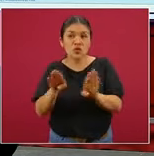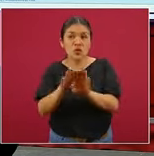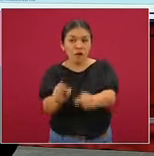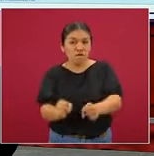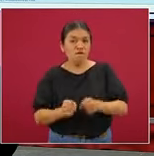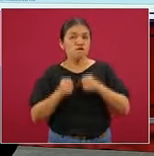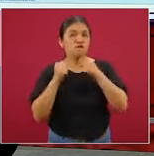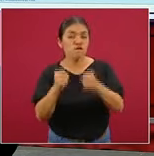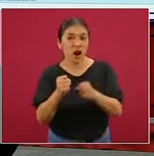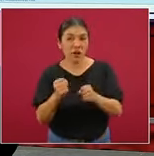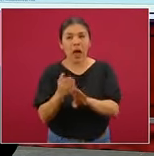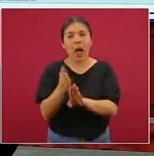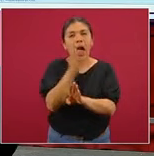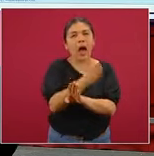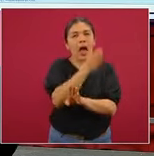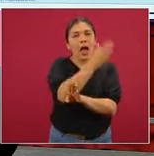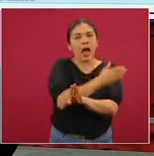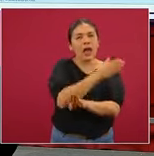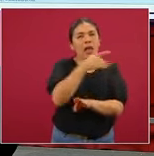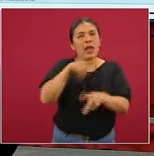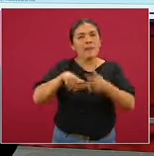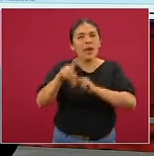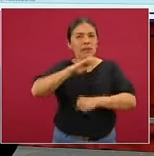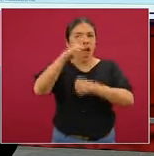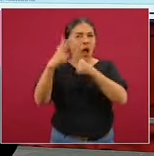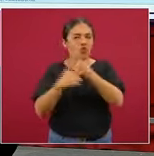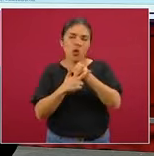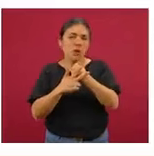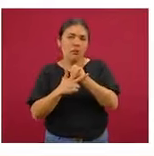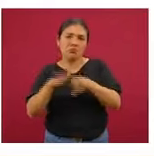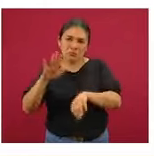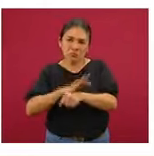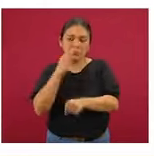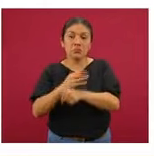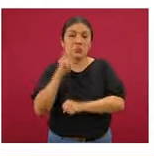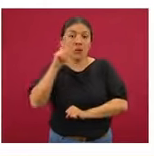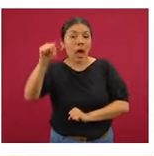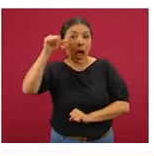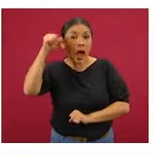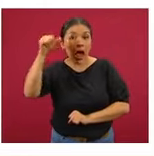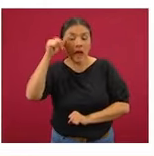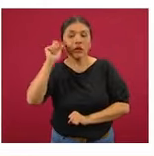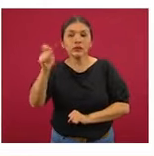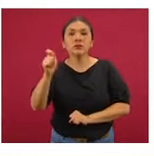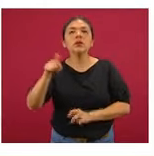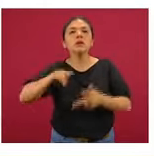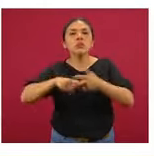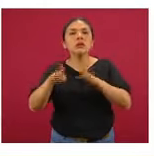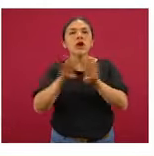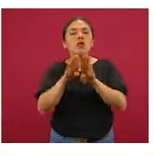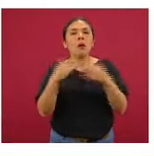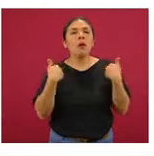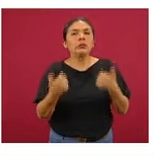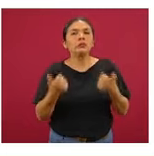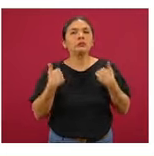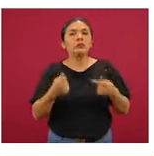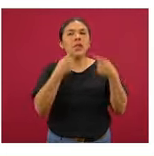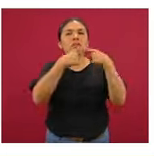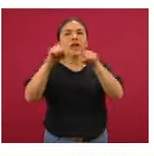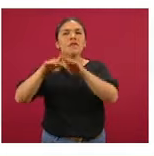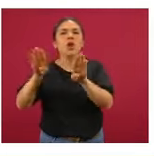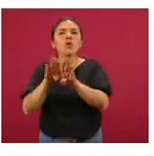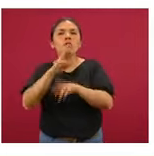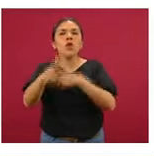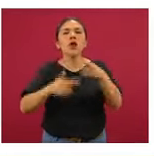intensidad con que se han presentado los rebrotes en Europa, vemos que Asia también se empieza a diferenciar de